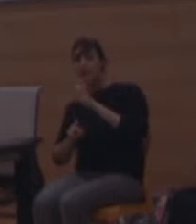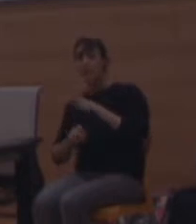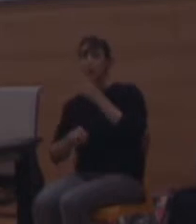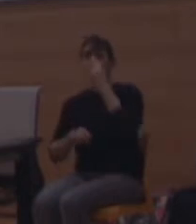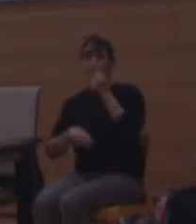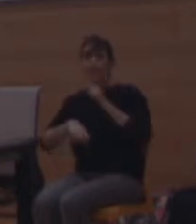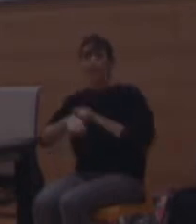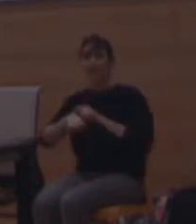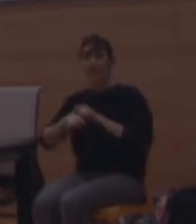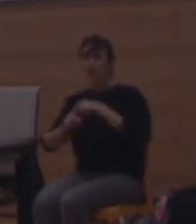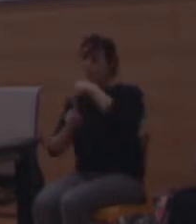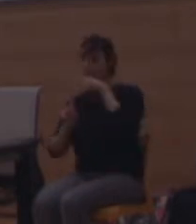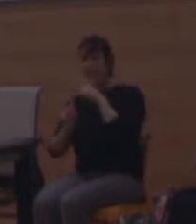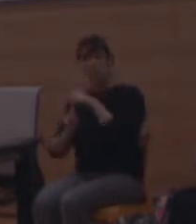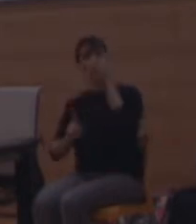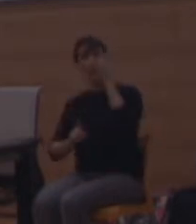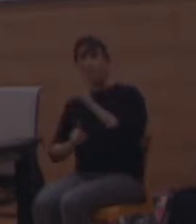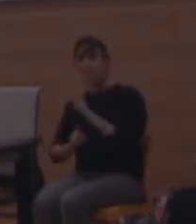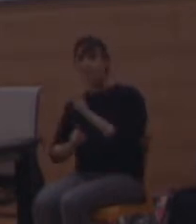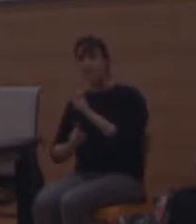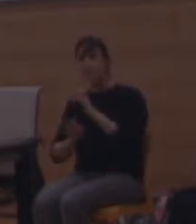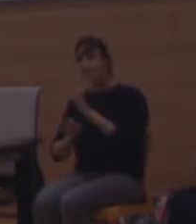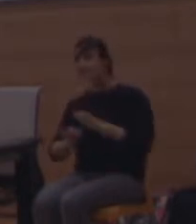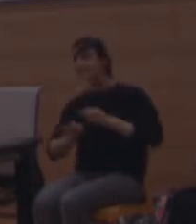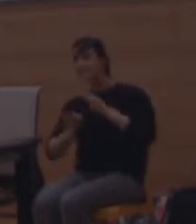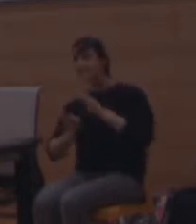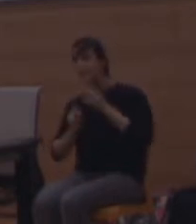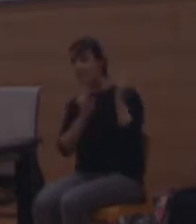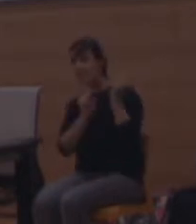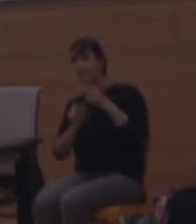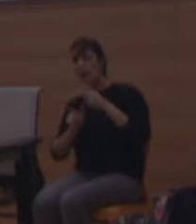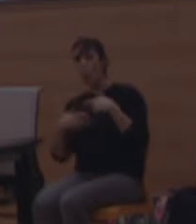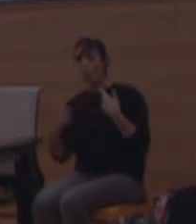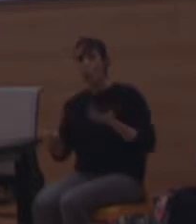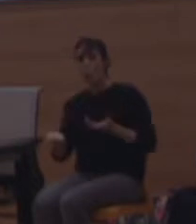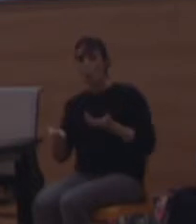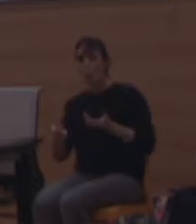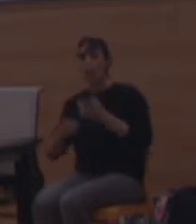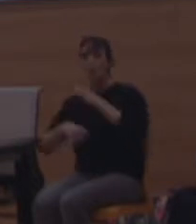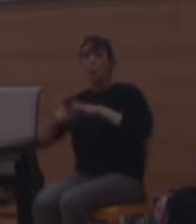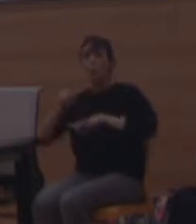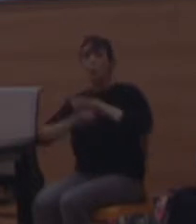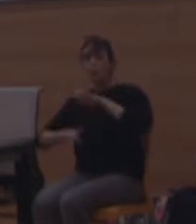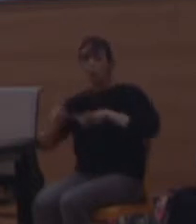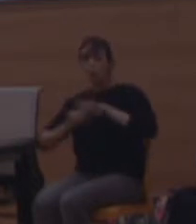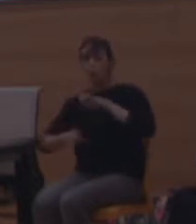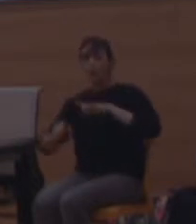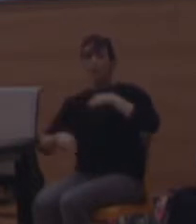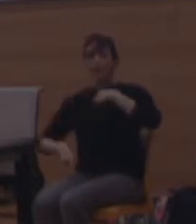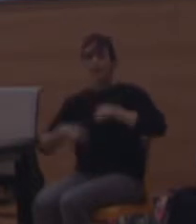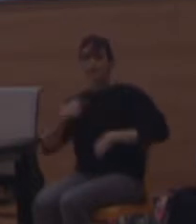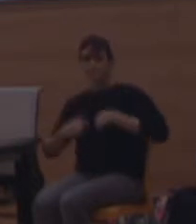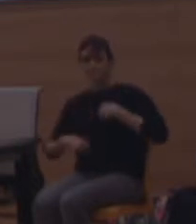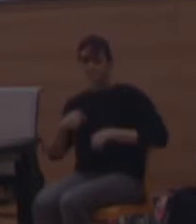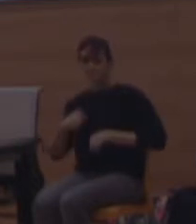el factor causal siempre nos lo va a dar la instauración de una neuropatía en nuestros pacientes.